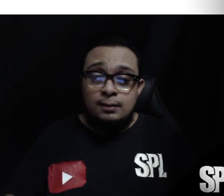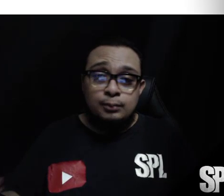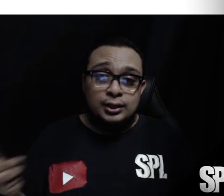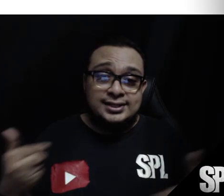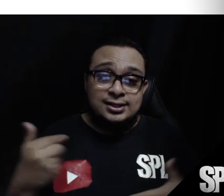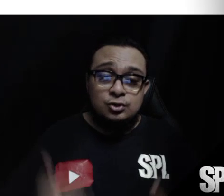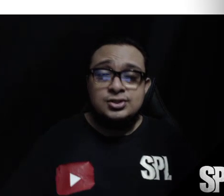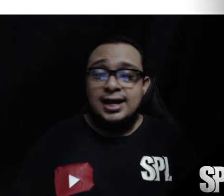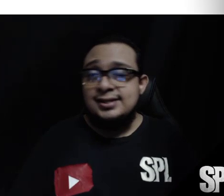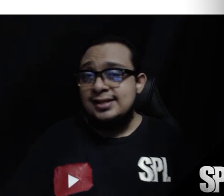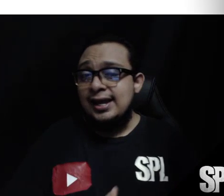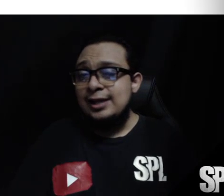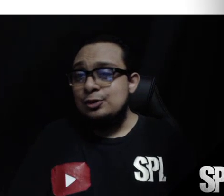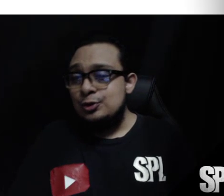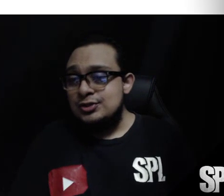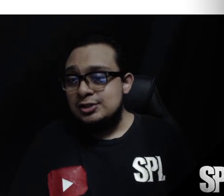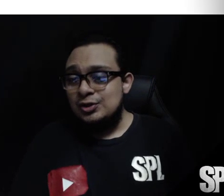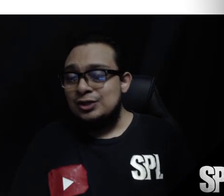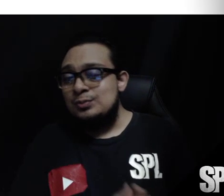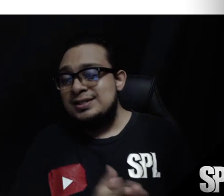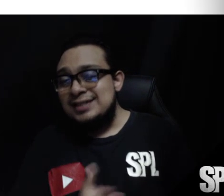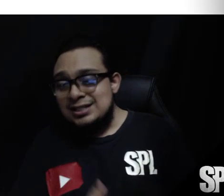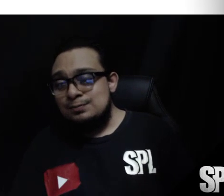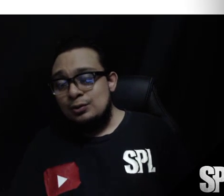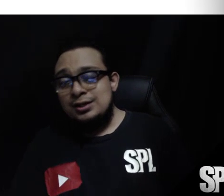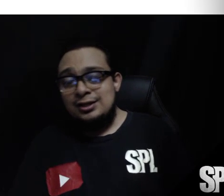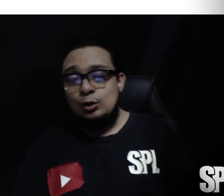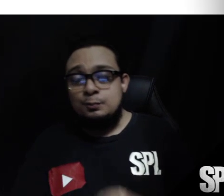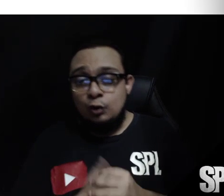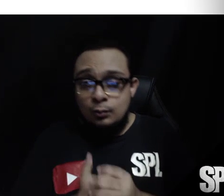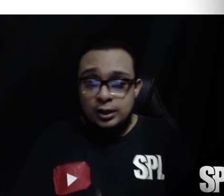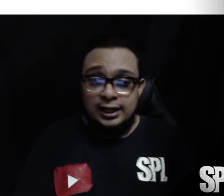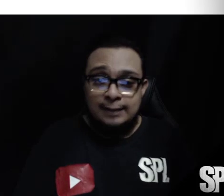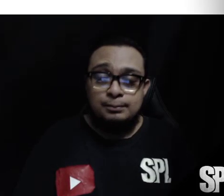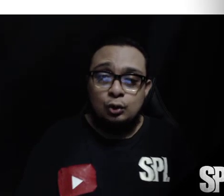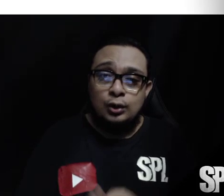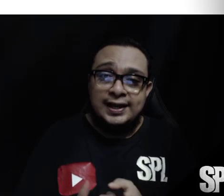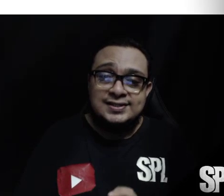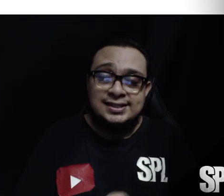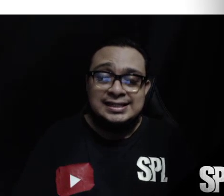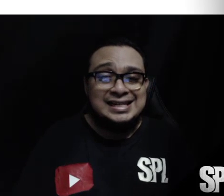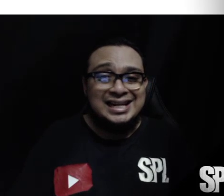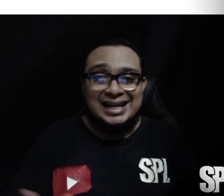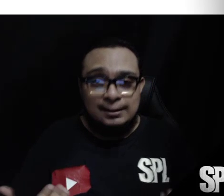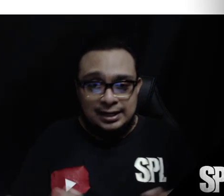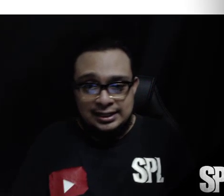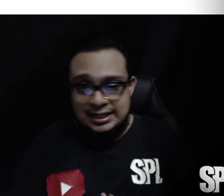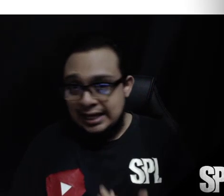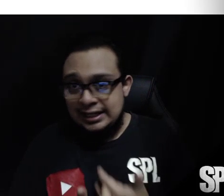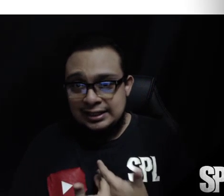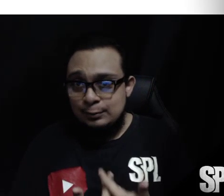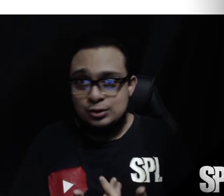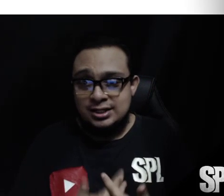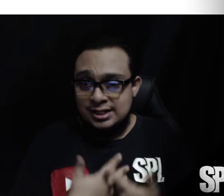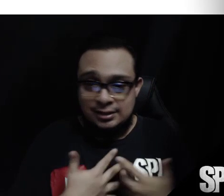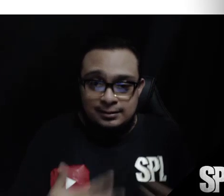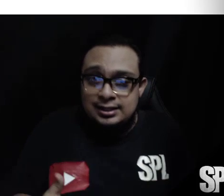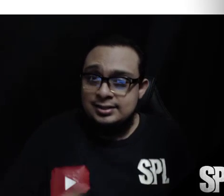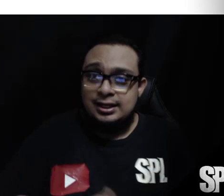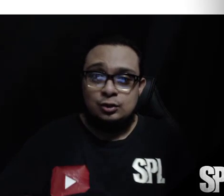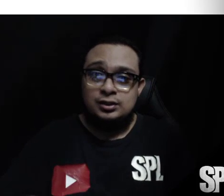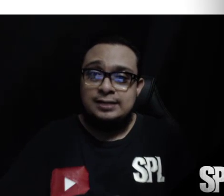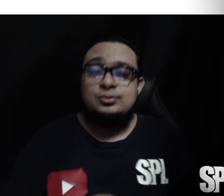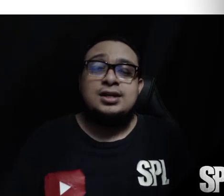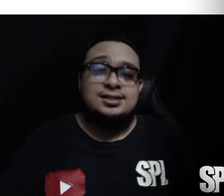hacer porque si no se hace entonces lo que tú me estás poniendo como ejemplo es Rebeldía que tenemos que ser